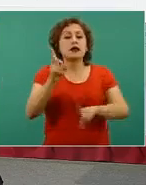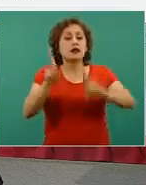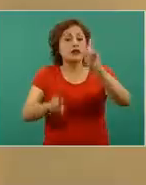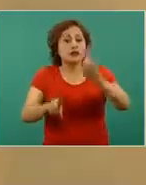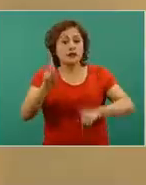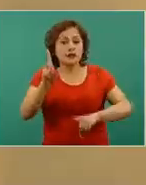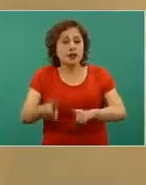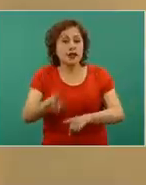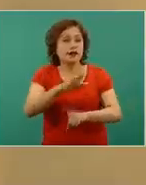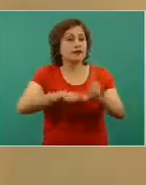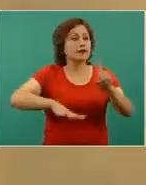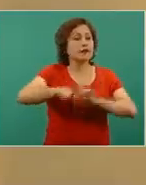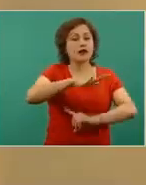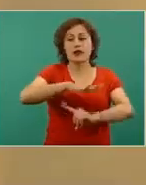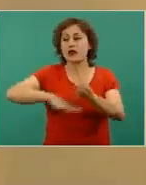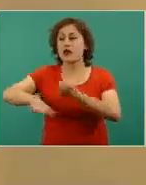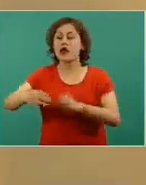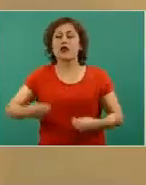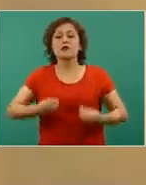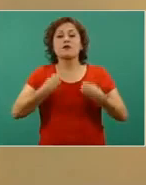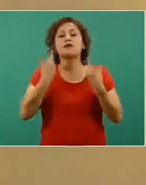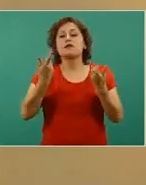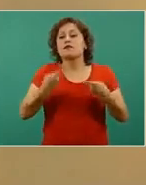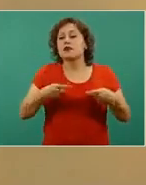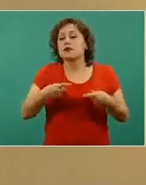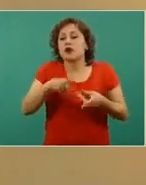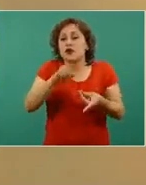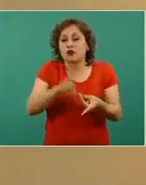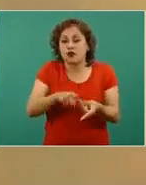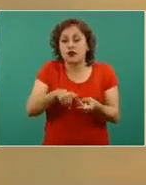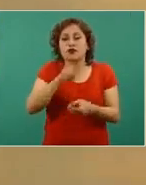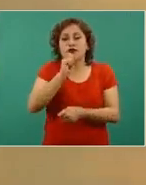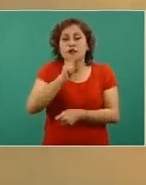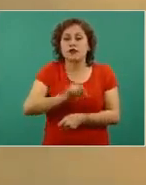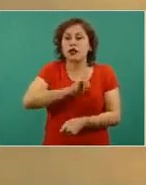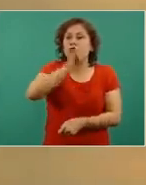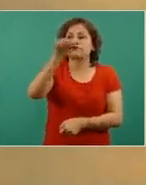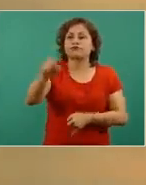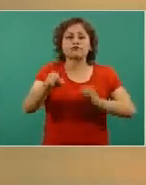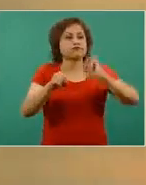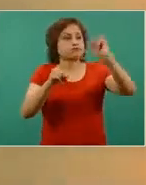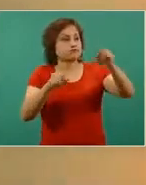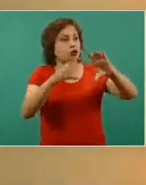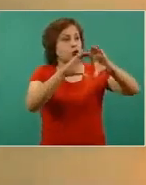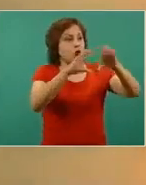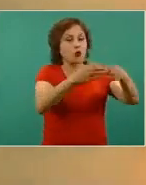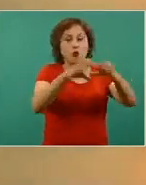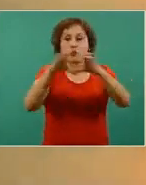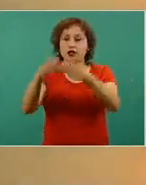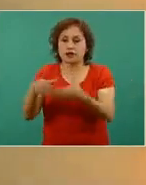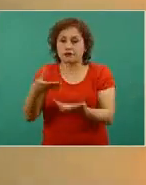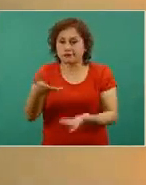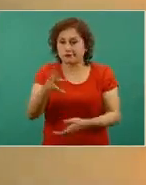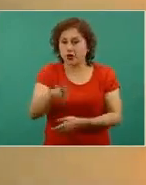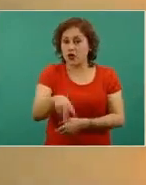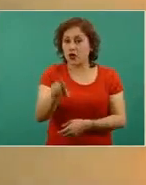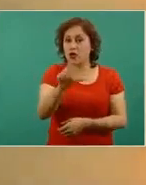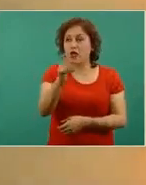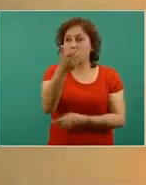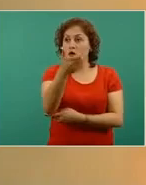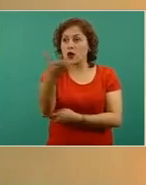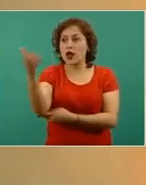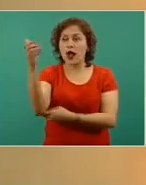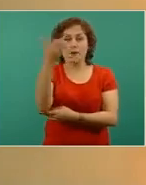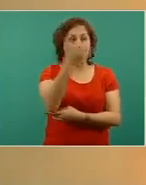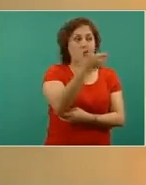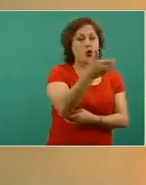la población, cuáles son las características de acceso a las comunidades donde se vacuna. Cuando son rurales, dispersas, se